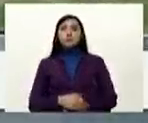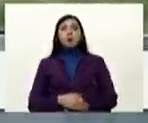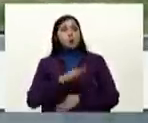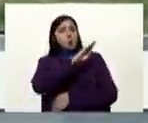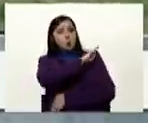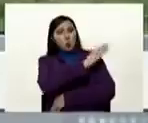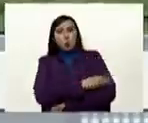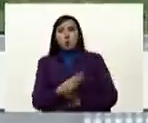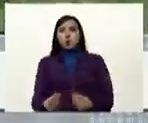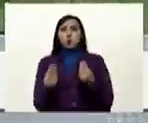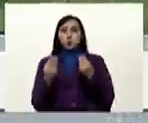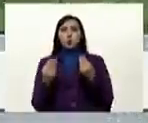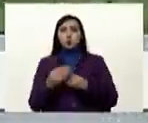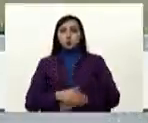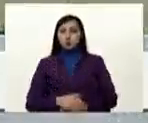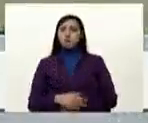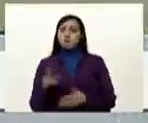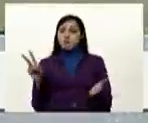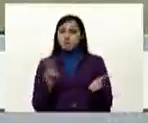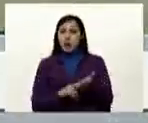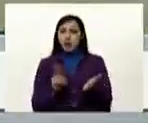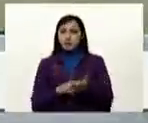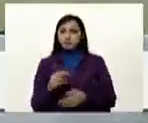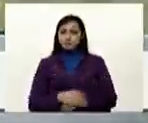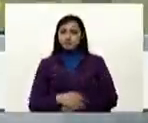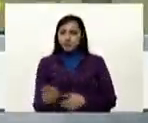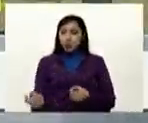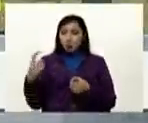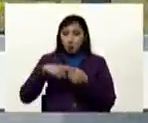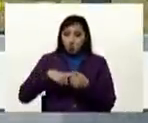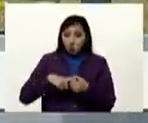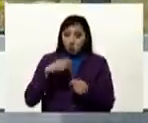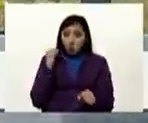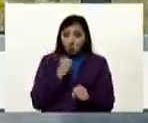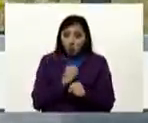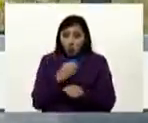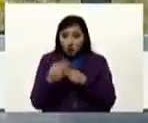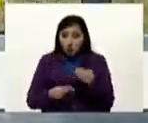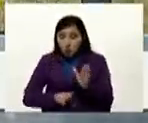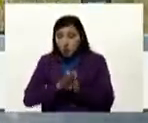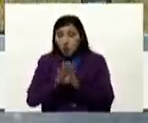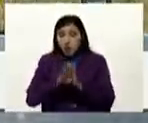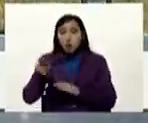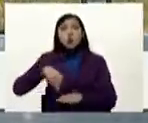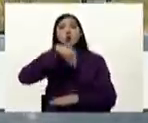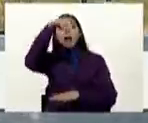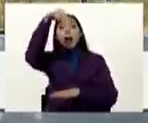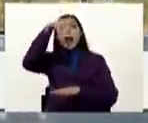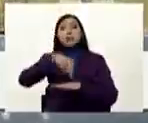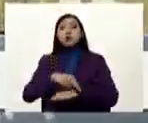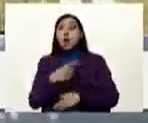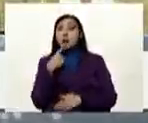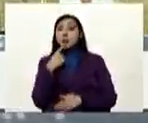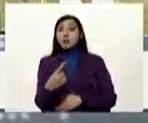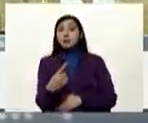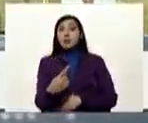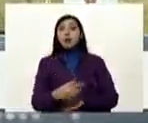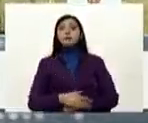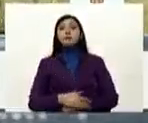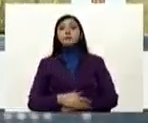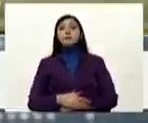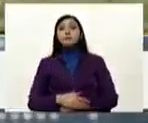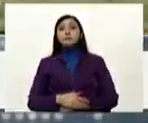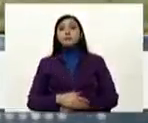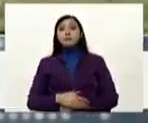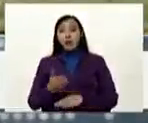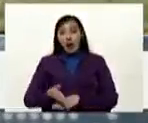poderoso, de verdad. Bueno, e incorporada a las tareas del desarrollo nacional. Lo decía